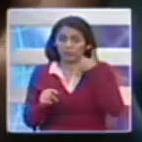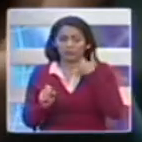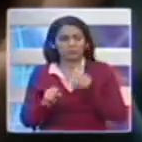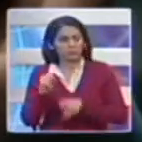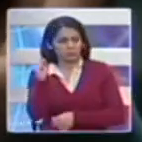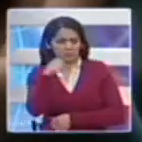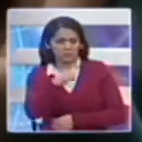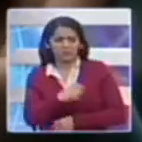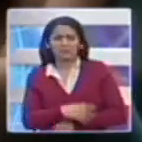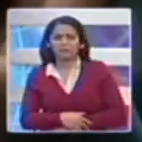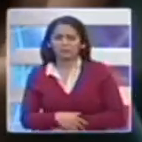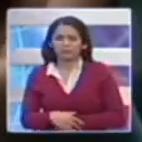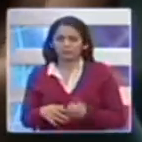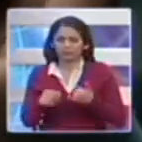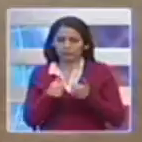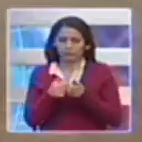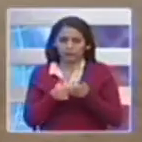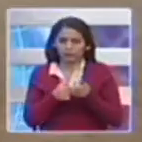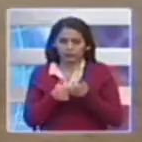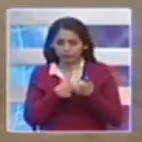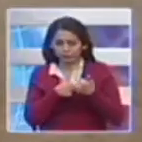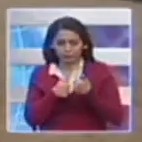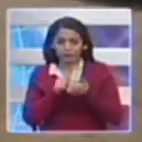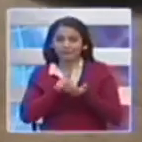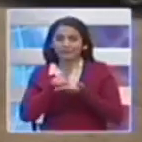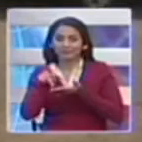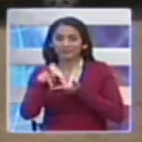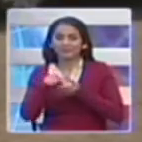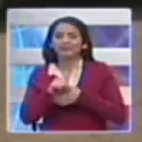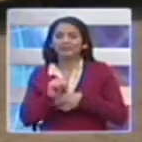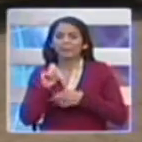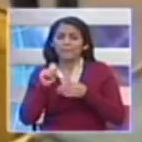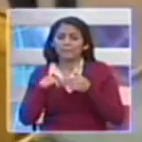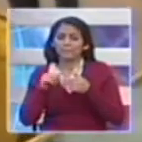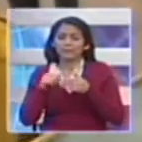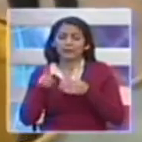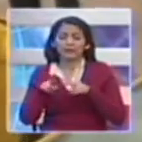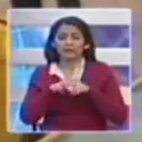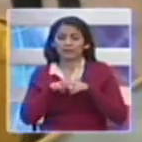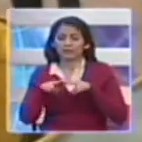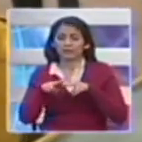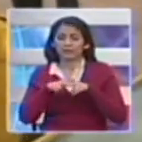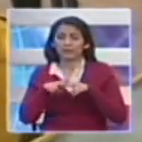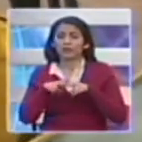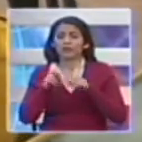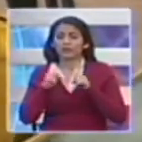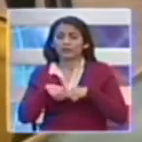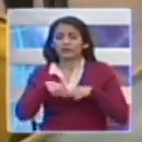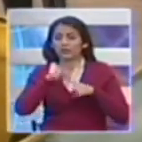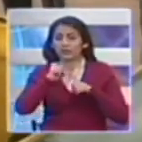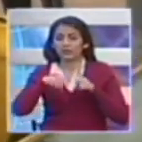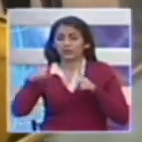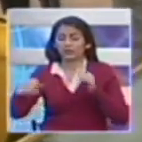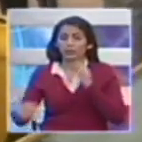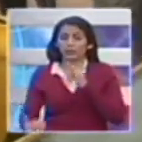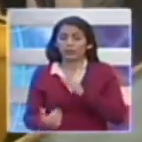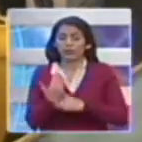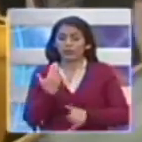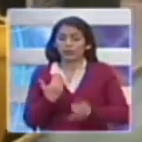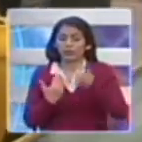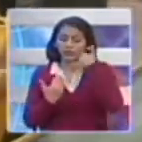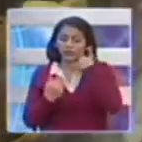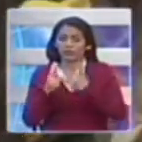Son 1.031 unidades que contarán con este nuevo sistema. El gerente del programa Efectivo desde mi celular, Juan Carlos Baez, detalló